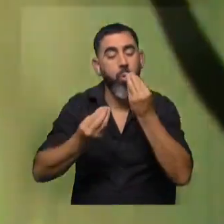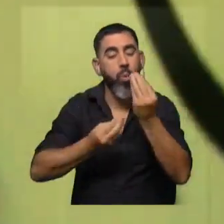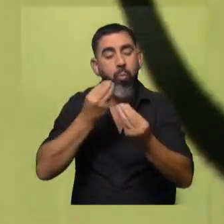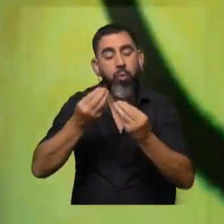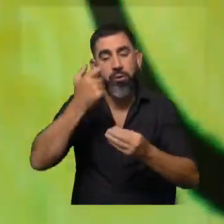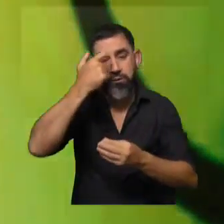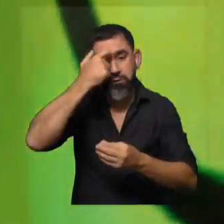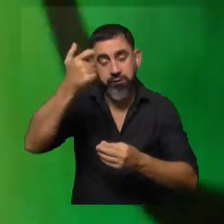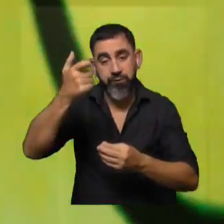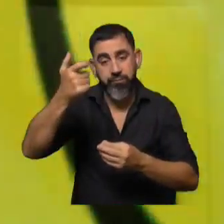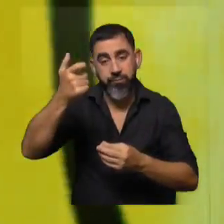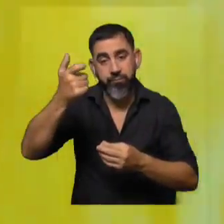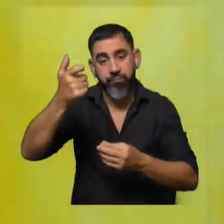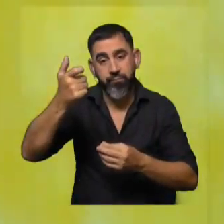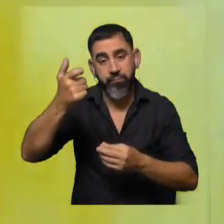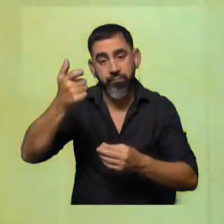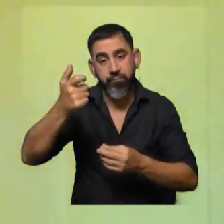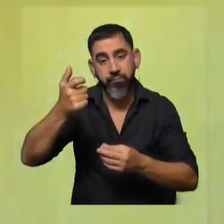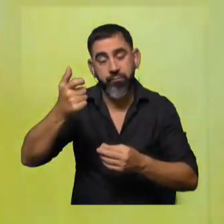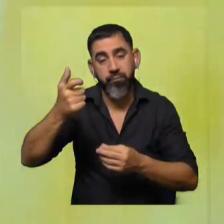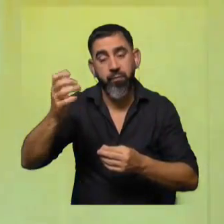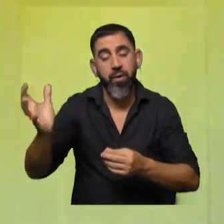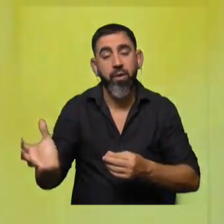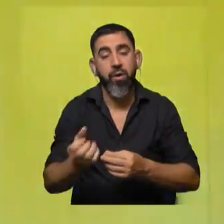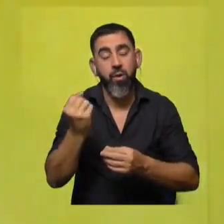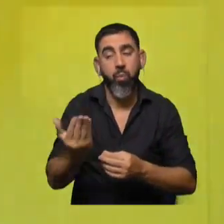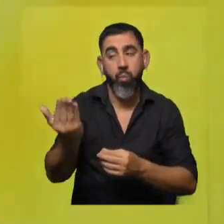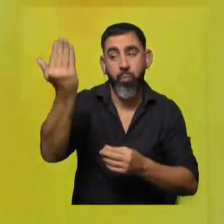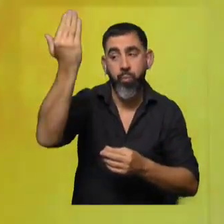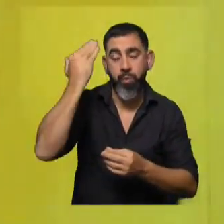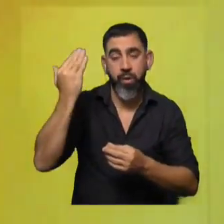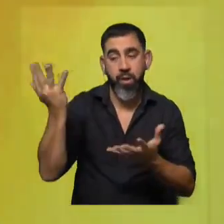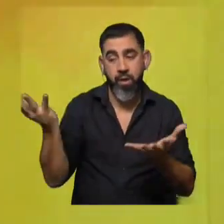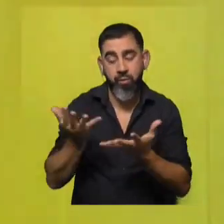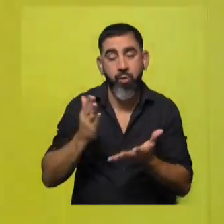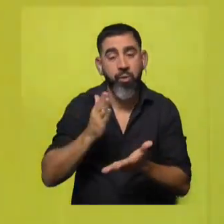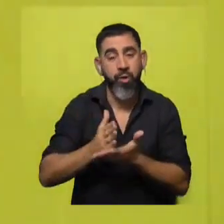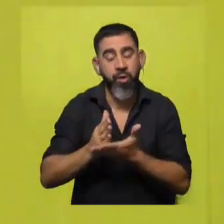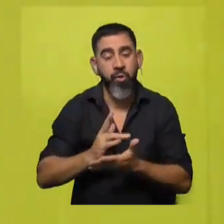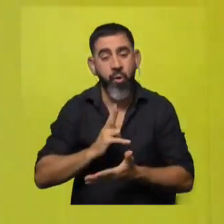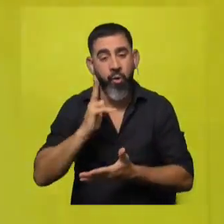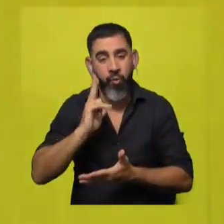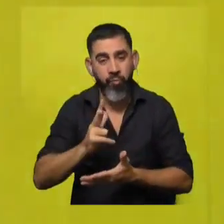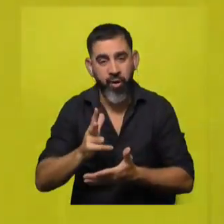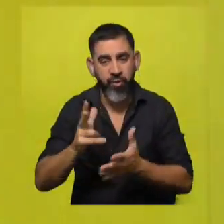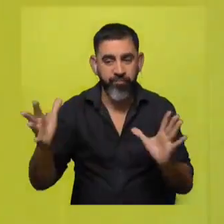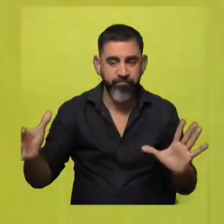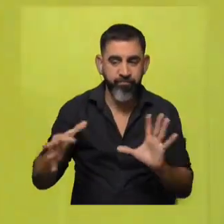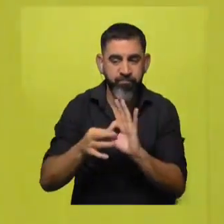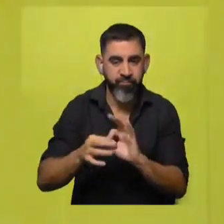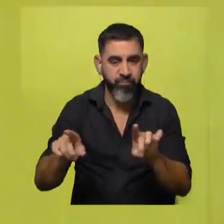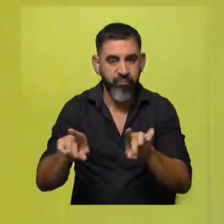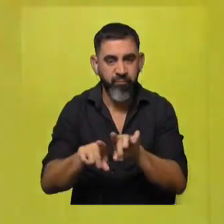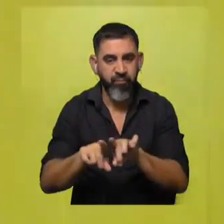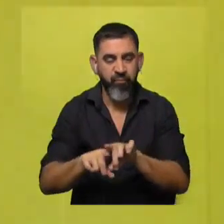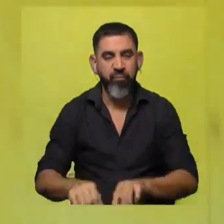la ciencia y la recuperación del pasado reciente, los derechos humanos, tienen mucho en común y se